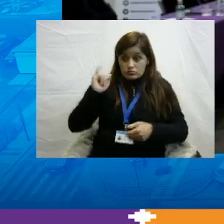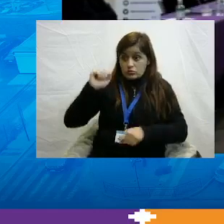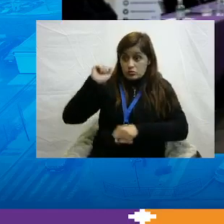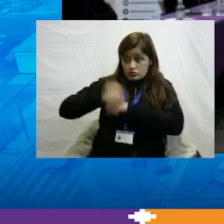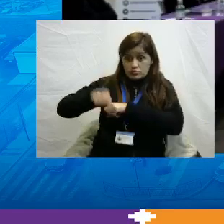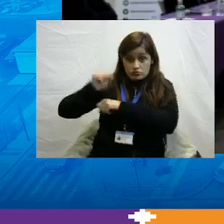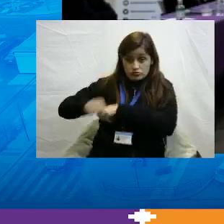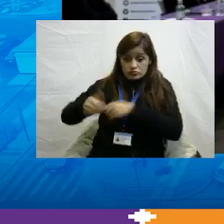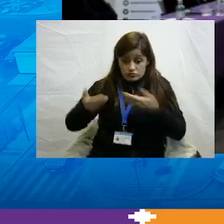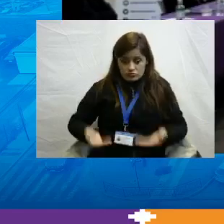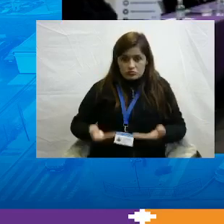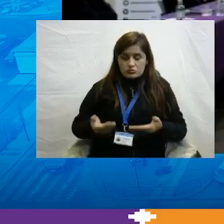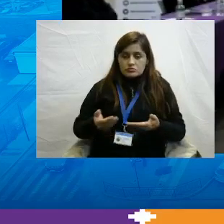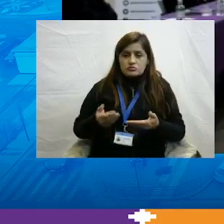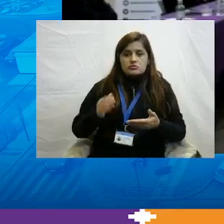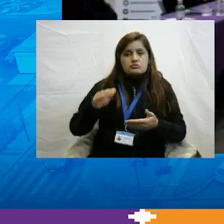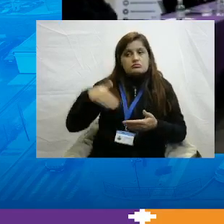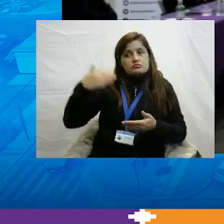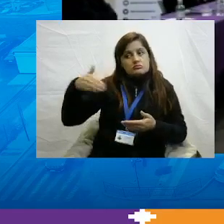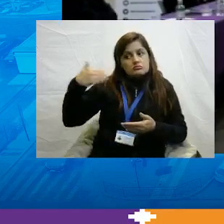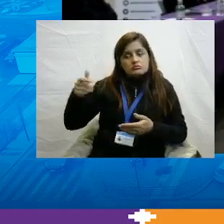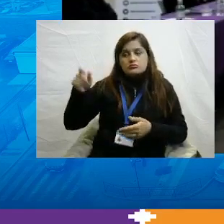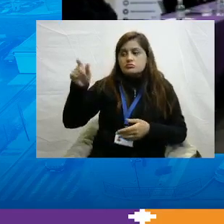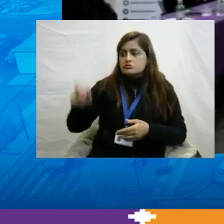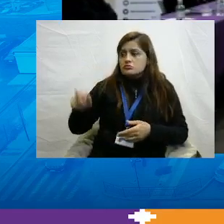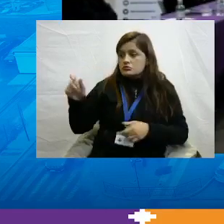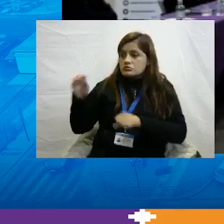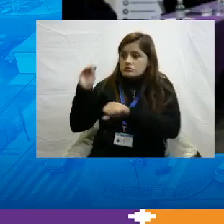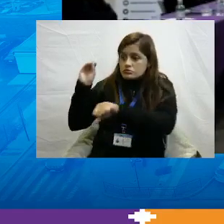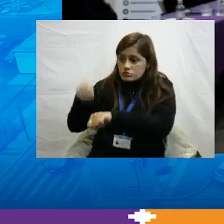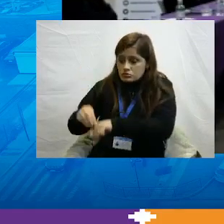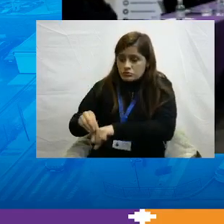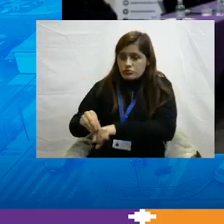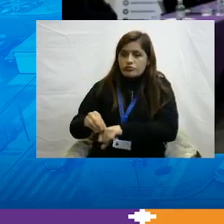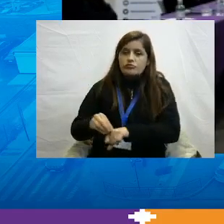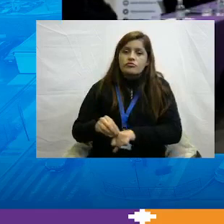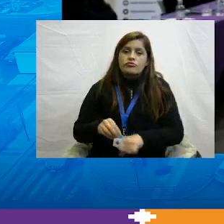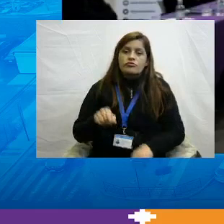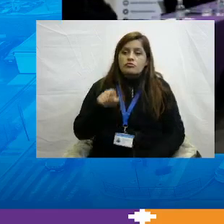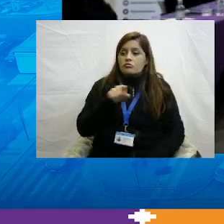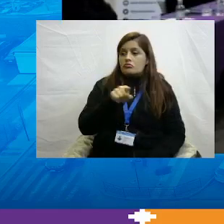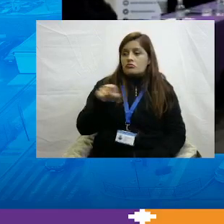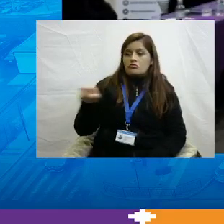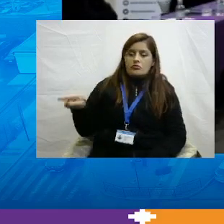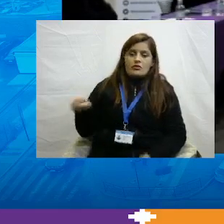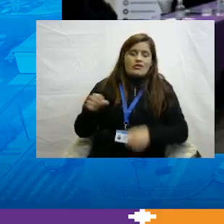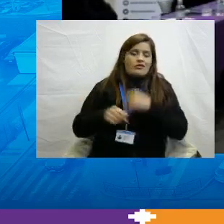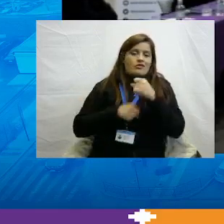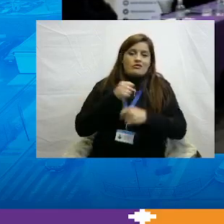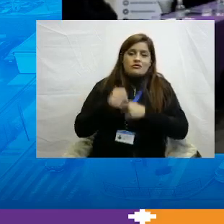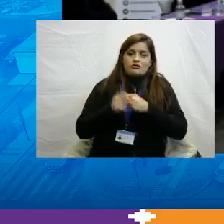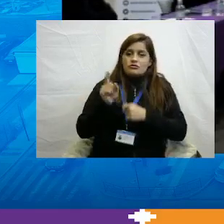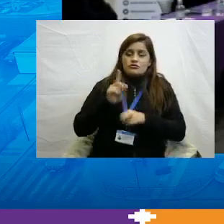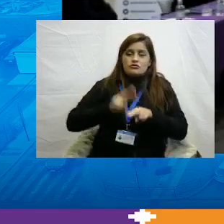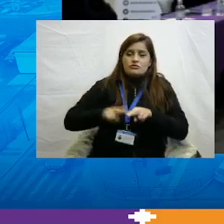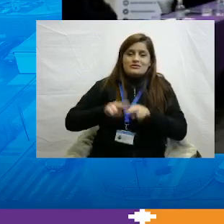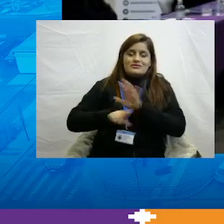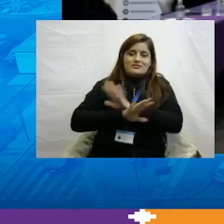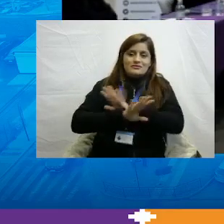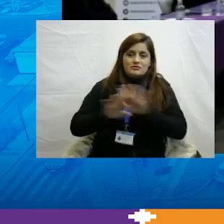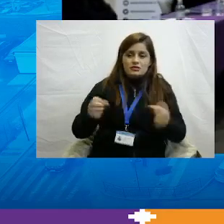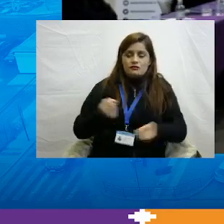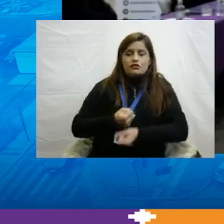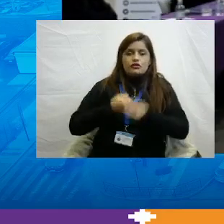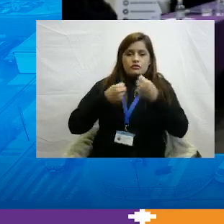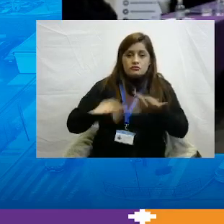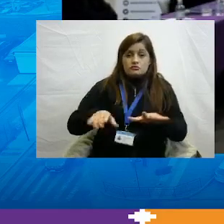si por esperar un poco, ubicar a las personas, notificarlos, porque la verdad que ellos no han hecho nada en varios años, eso ese está agotado.